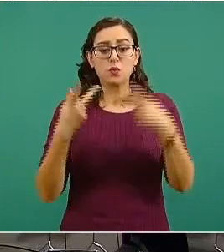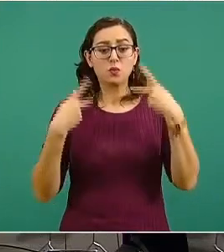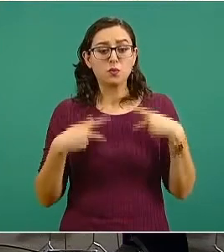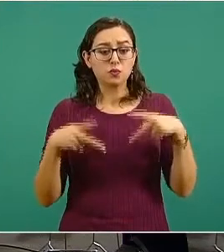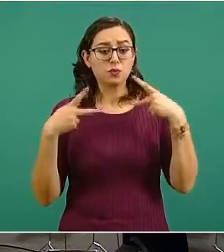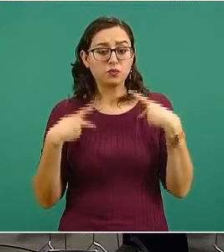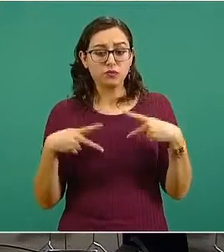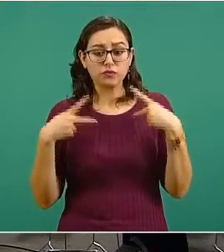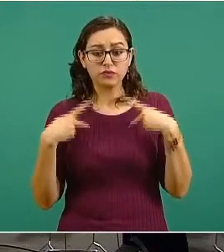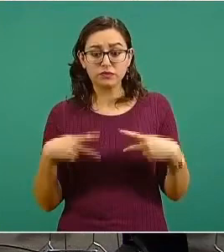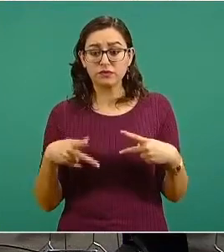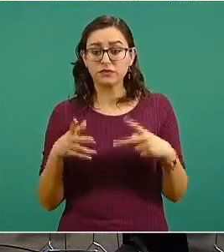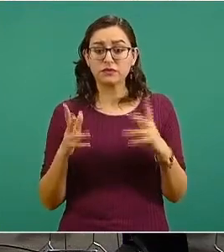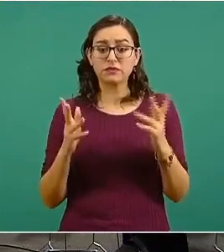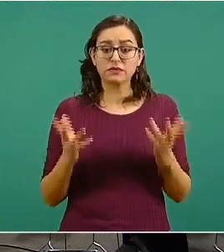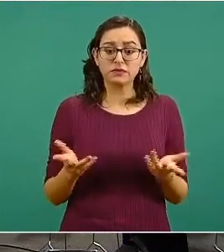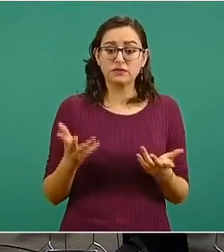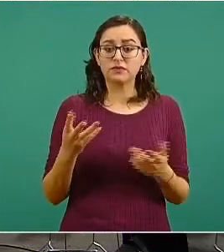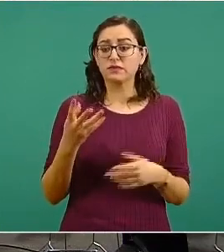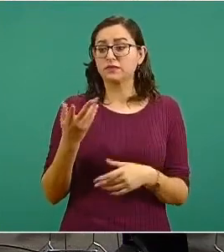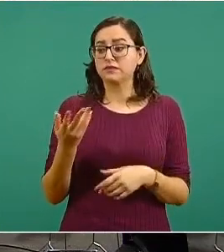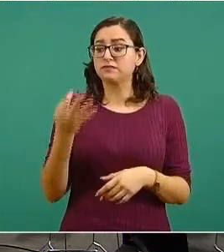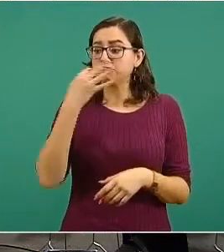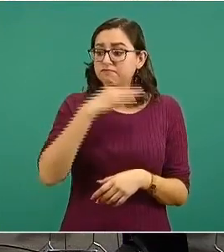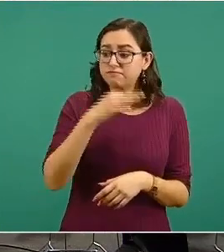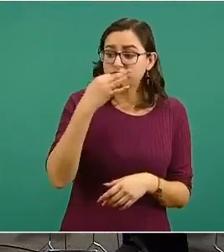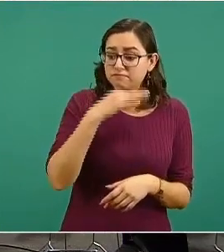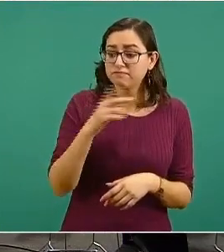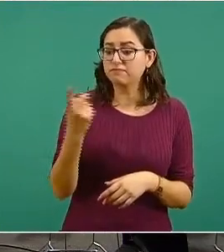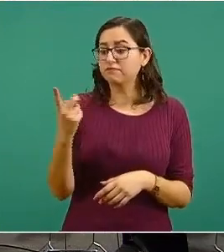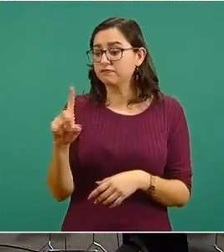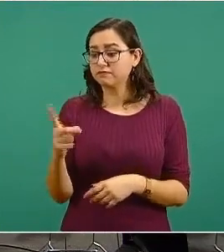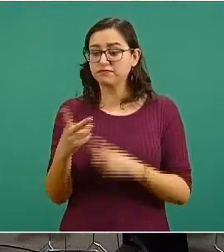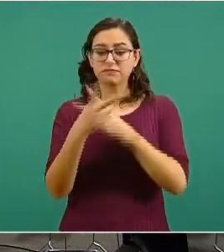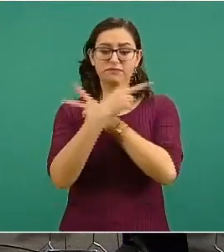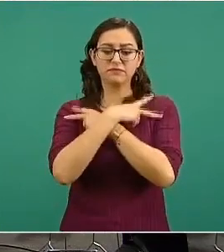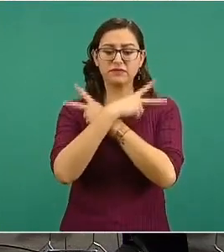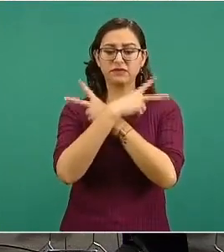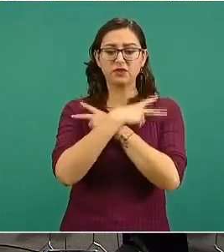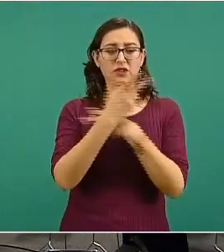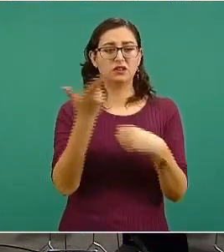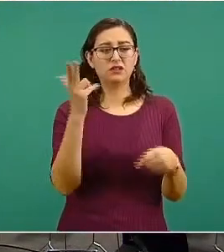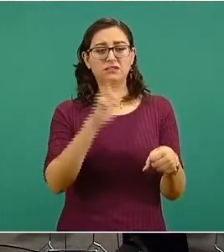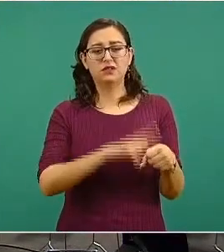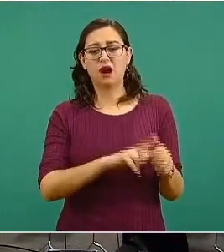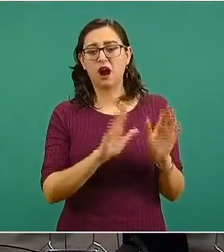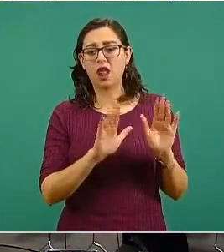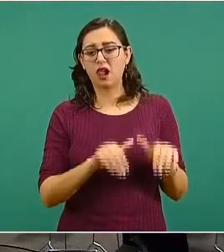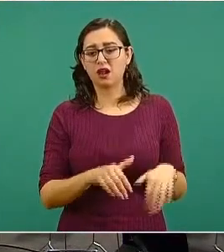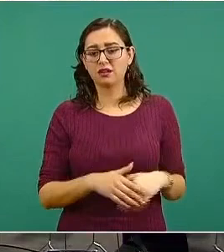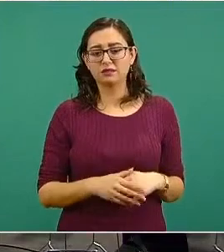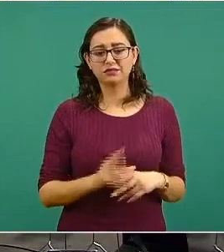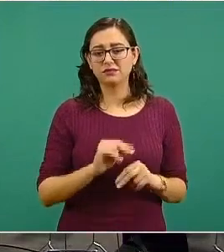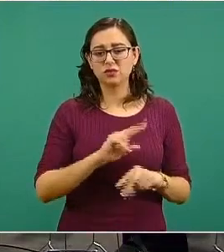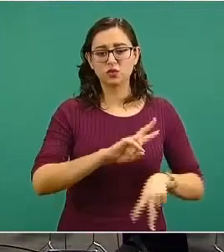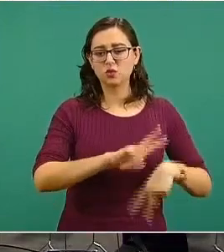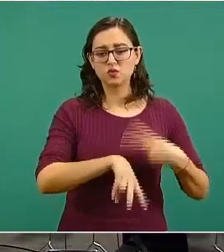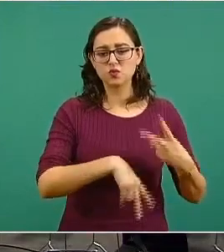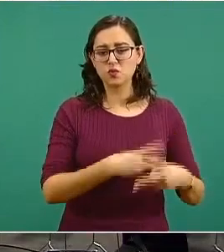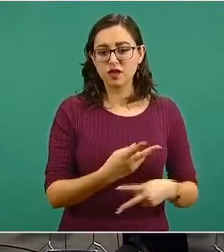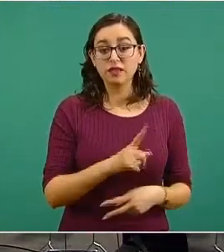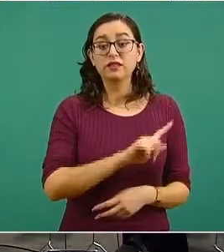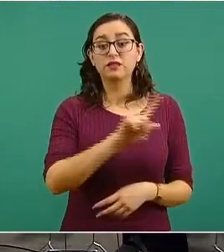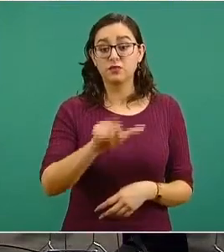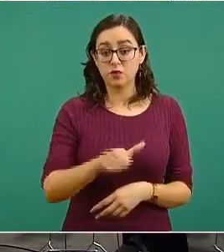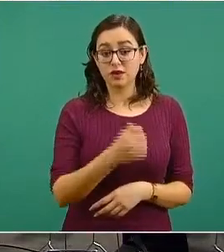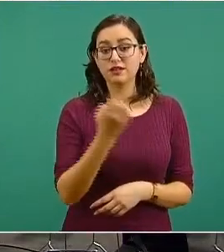en diferentes días festivos, en vacaciones, dejan de asistir y después se recupera, como